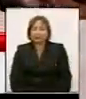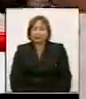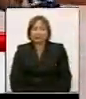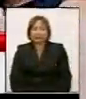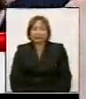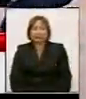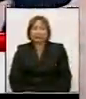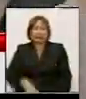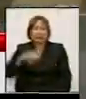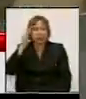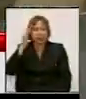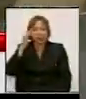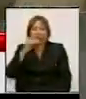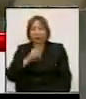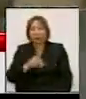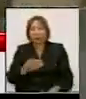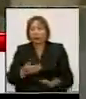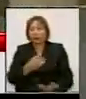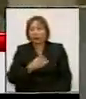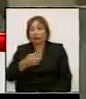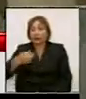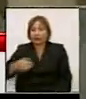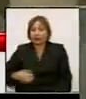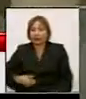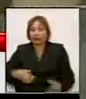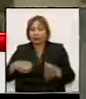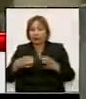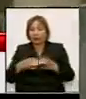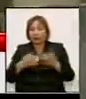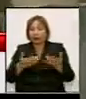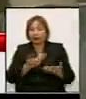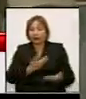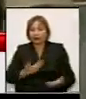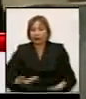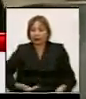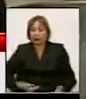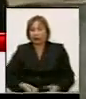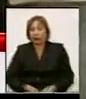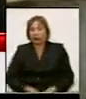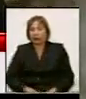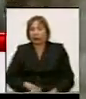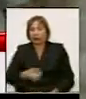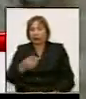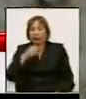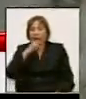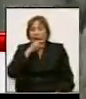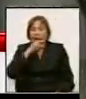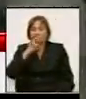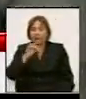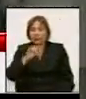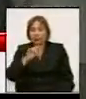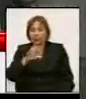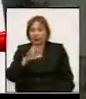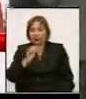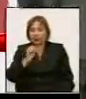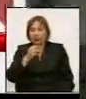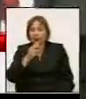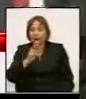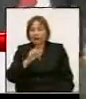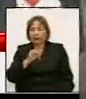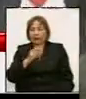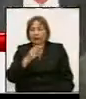el saludo presentado por el presidente del Congreso de la República a la señora María Luisa, viuda